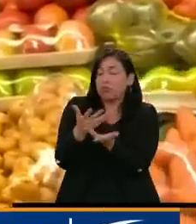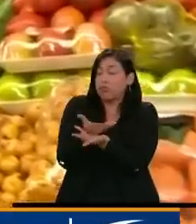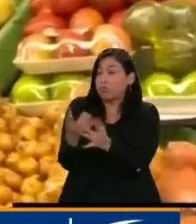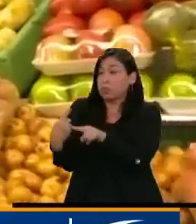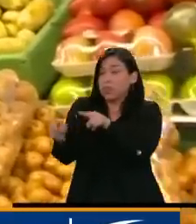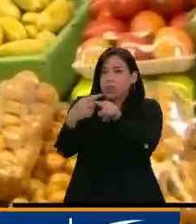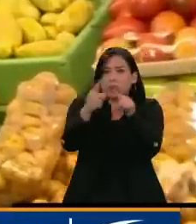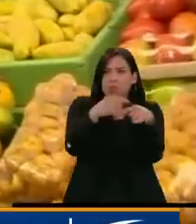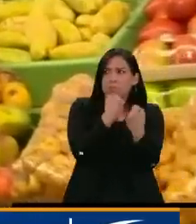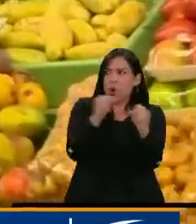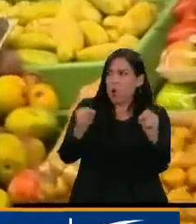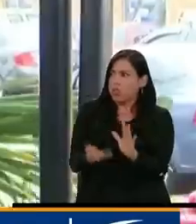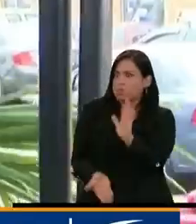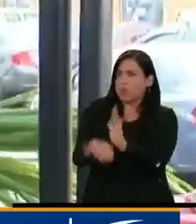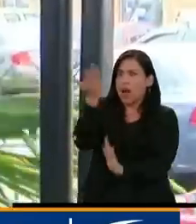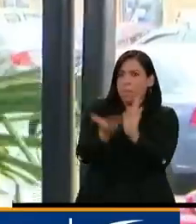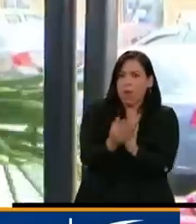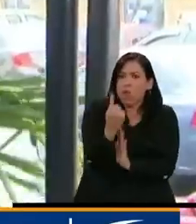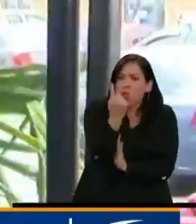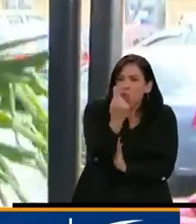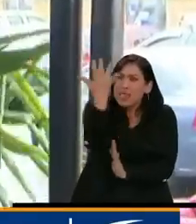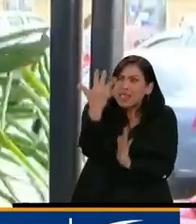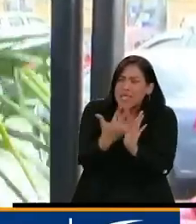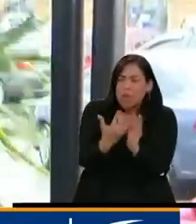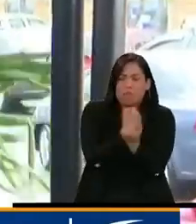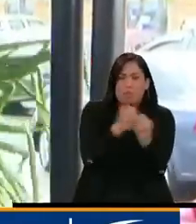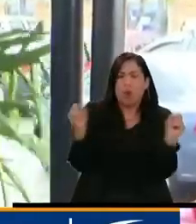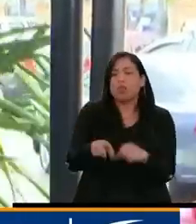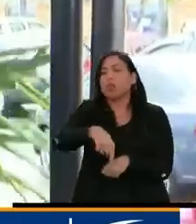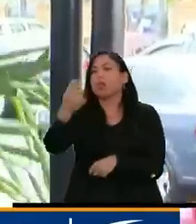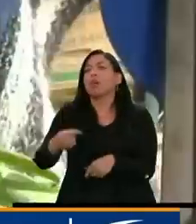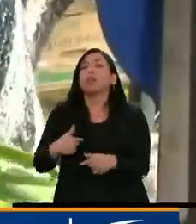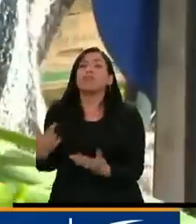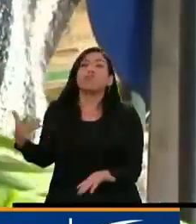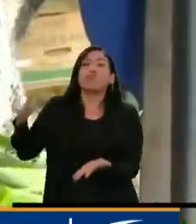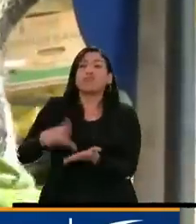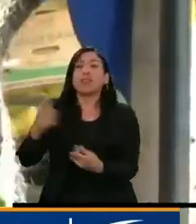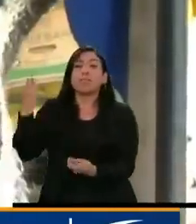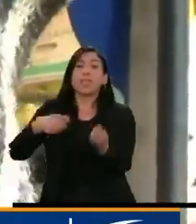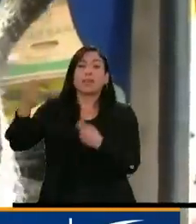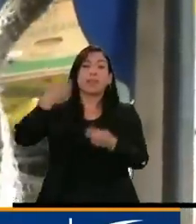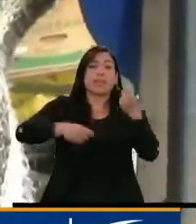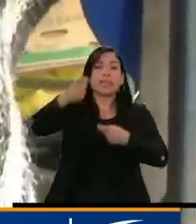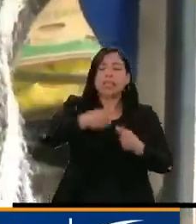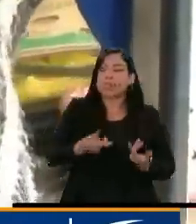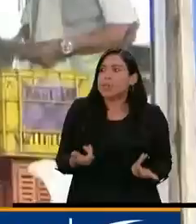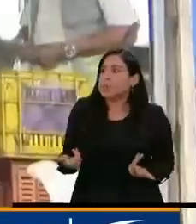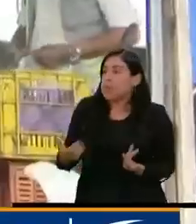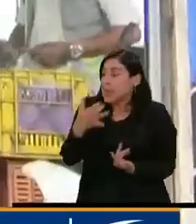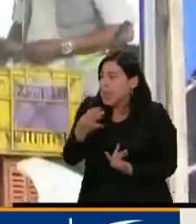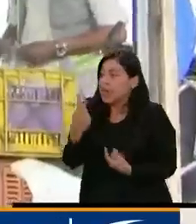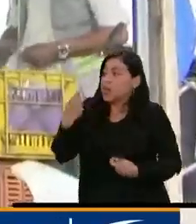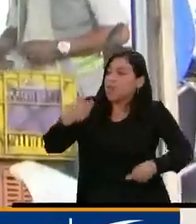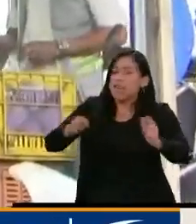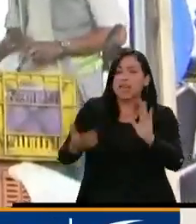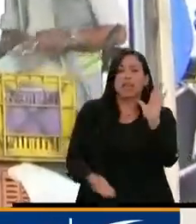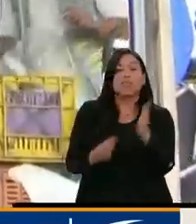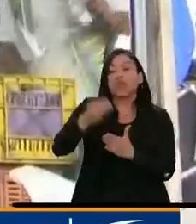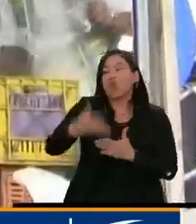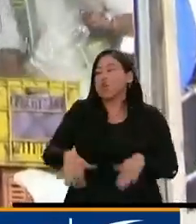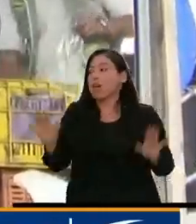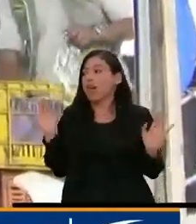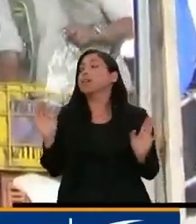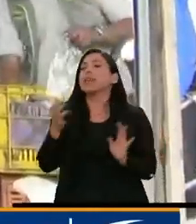es que no se puede, ya no. Quienes venden dicen que todo lo que llega para ser comercializado está por las nubes. Yo